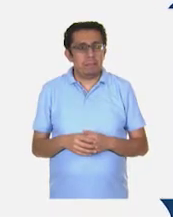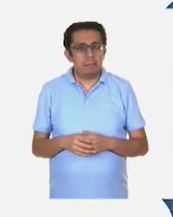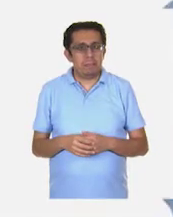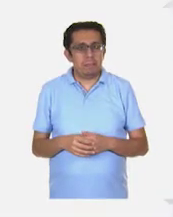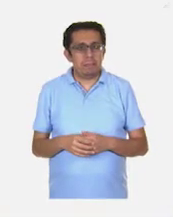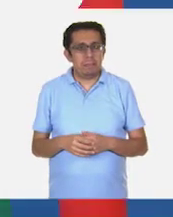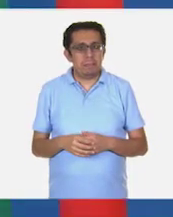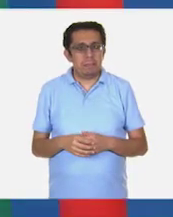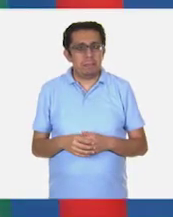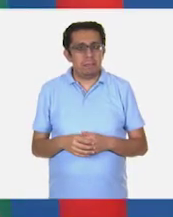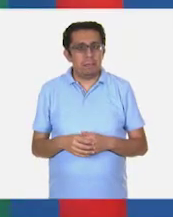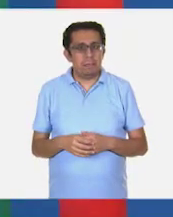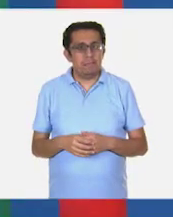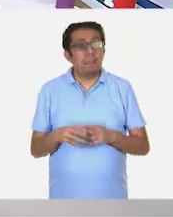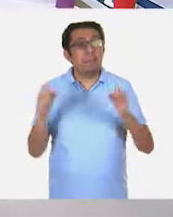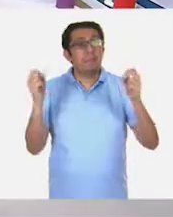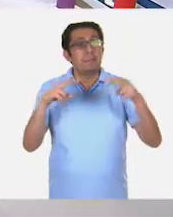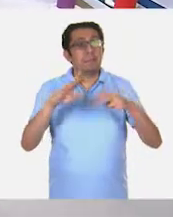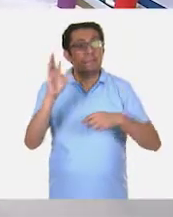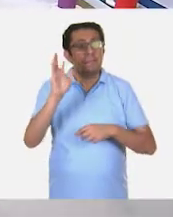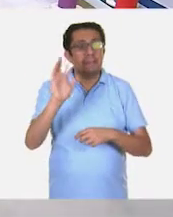aprendeencasa.sep.gob.mx. ¡Hasta pronto!